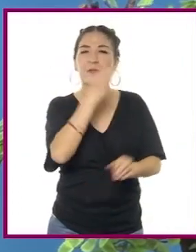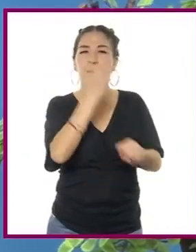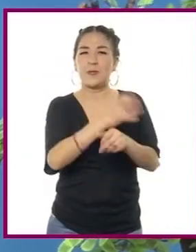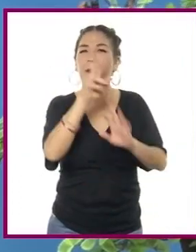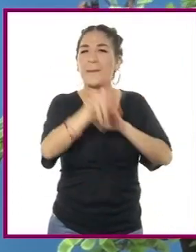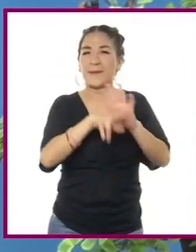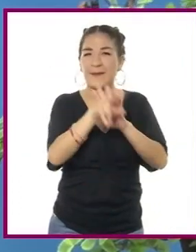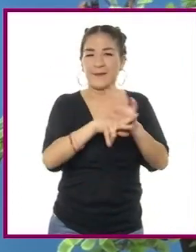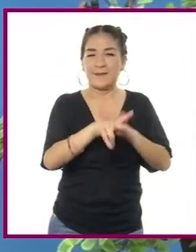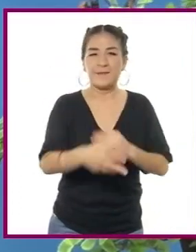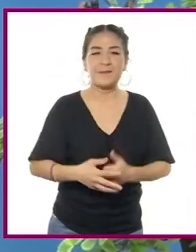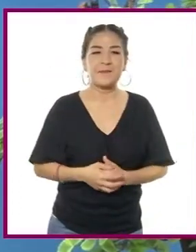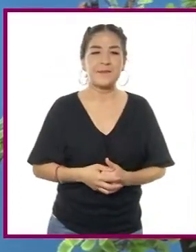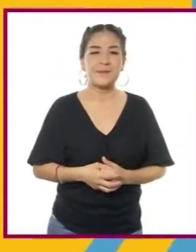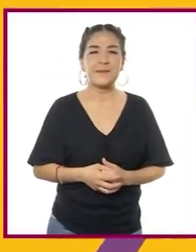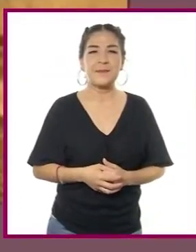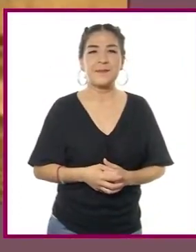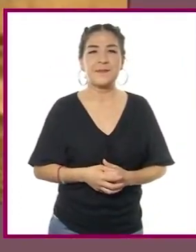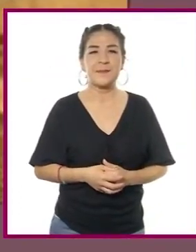el siguiente video.